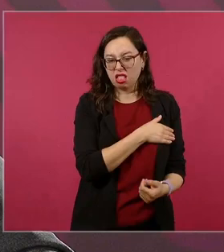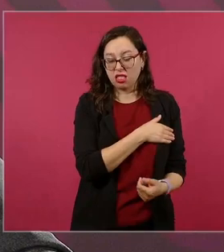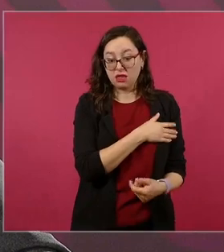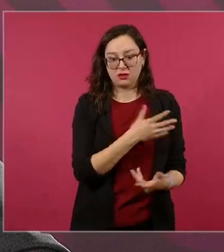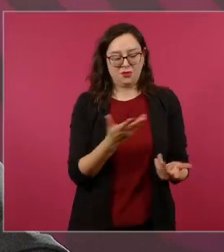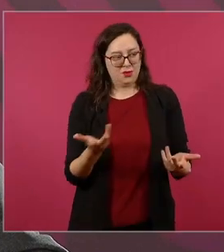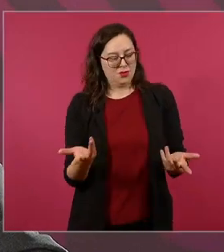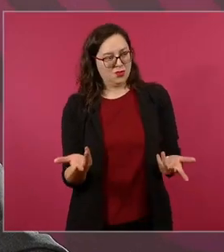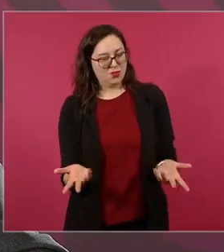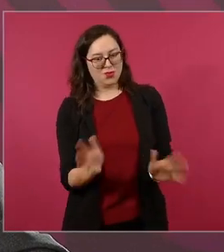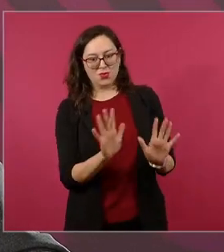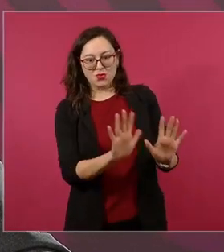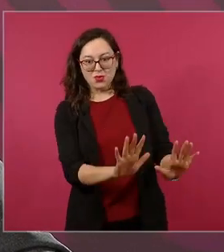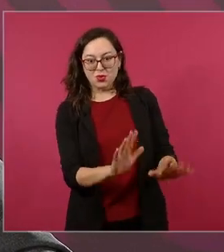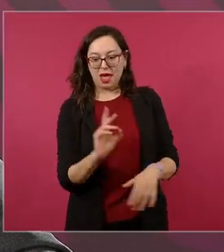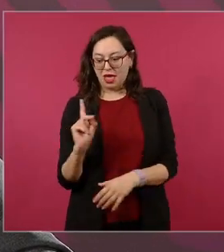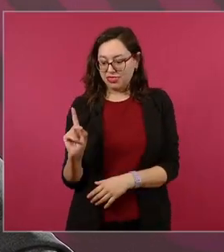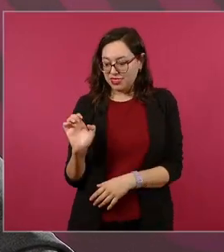profunda.